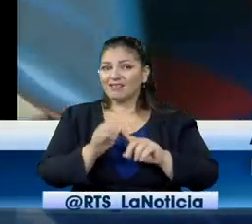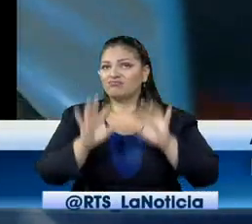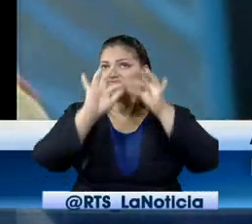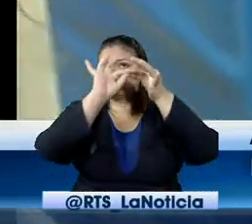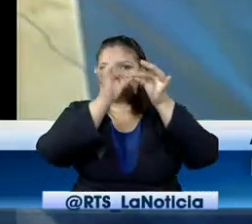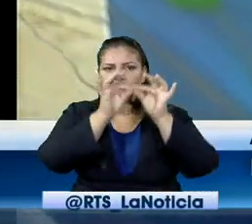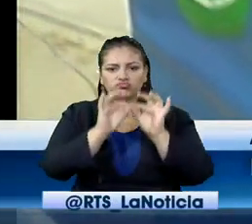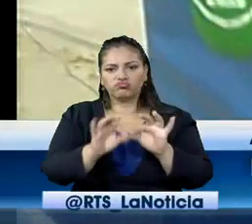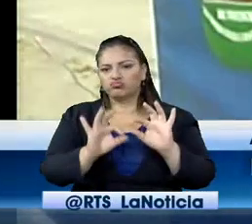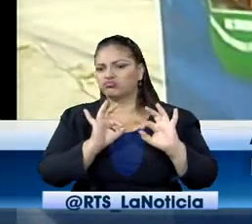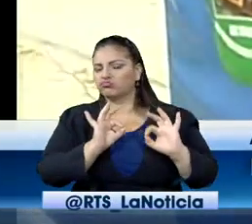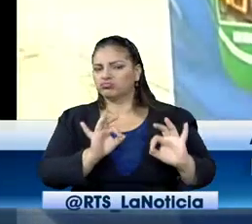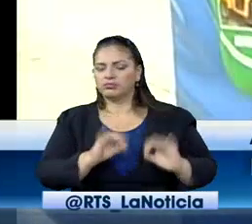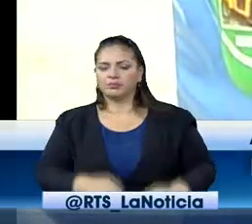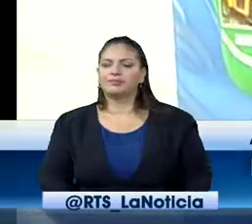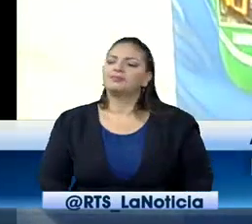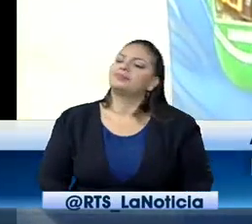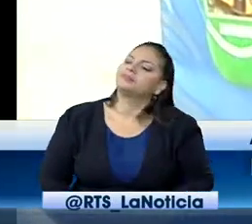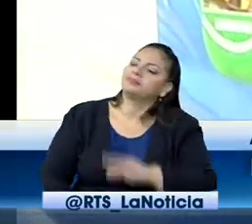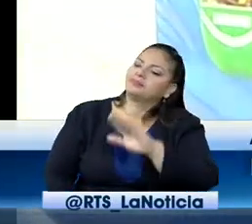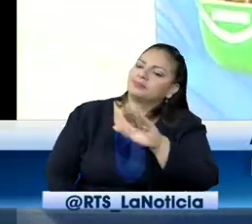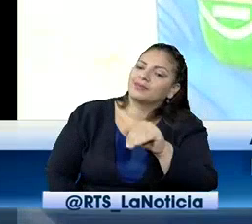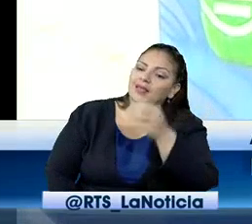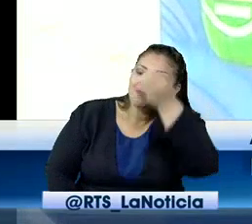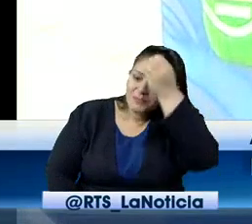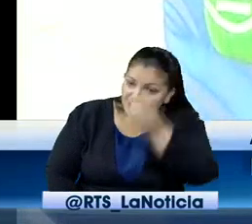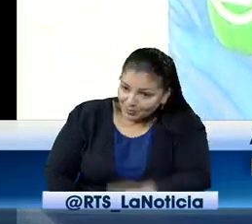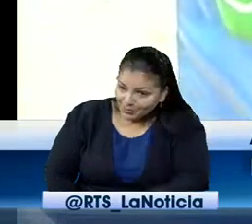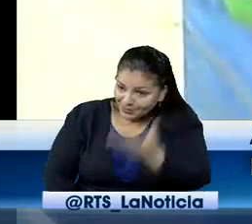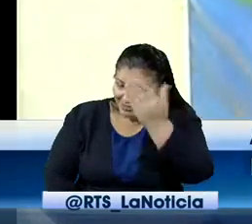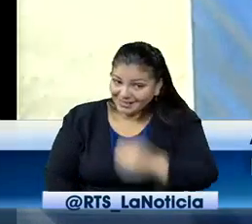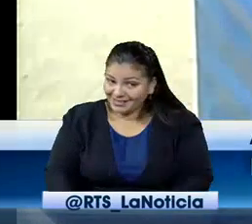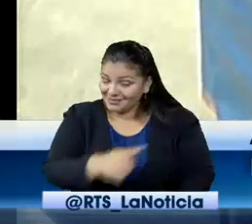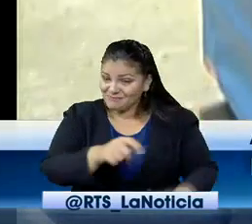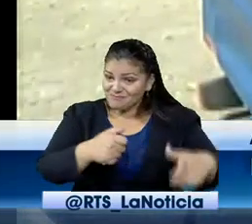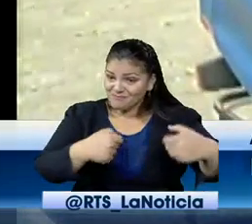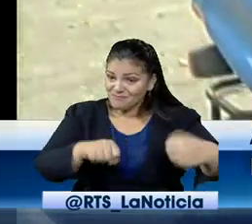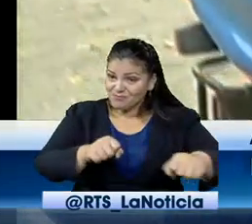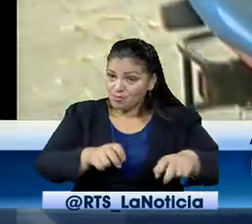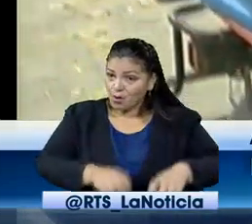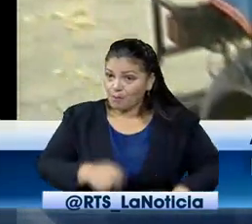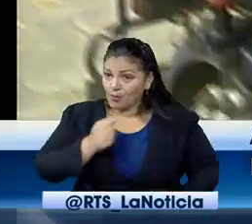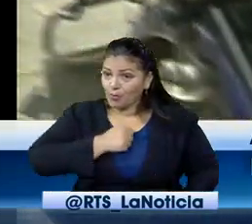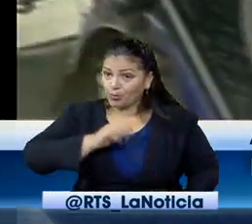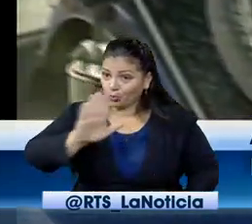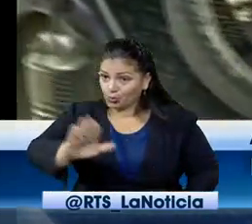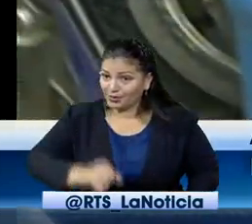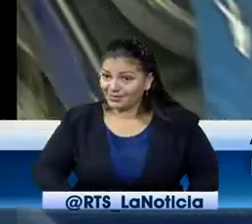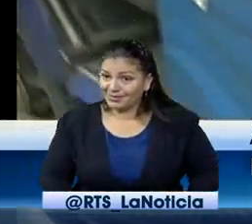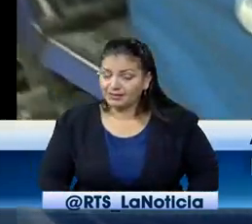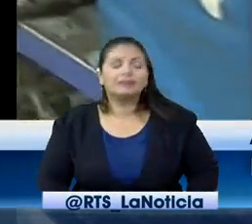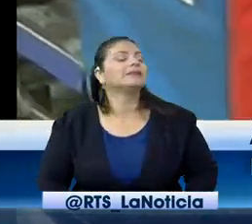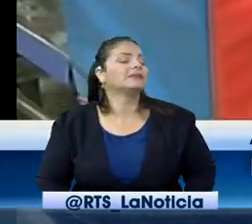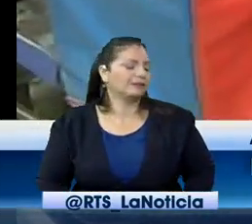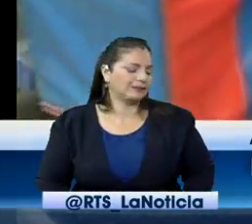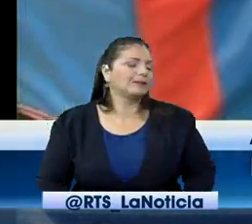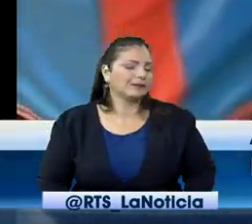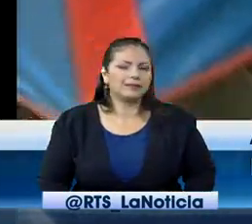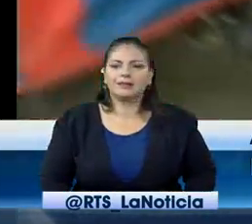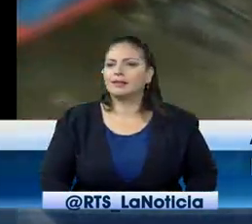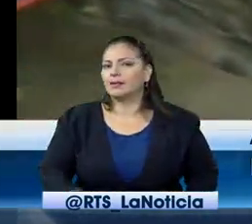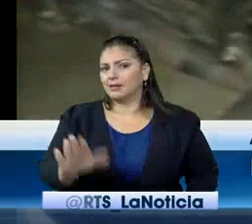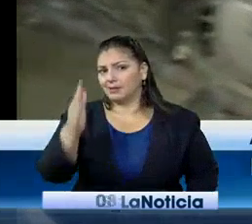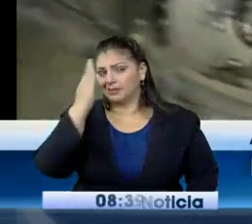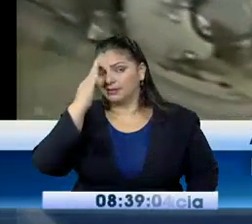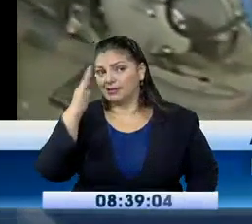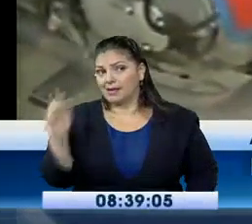está avanzando el proceso de homologar las motos, de comprar las motos homologadas? Sí, por el momento ya estamos en proceso para ver si cambiamos esta moto, porque tenemos plazo